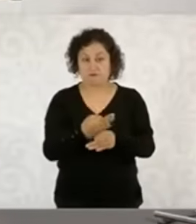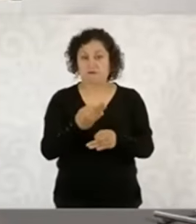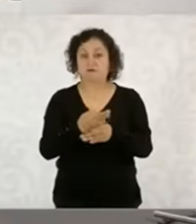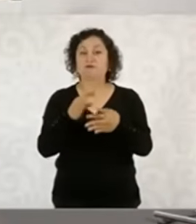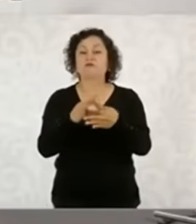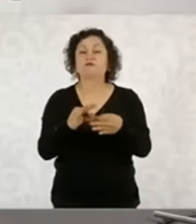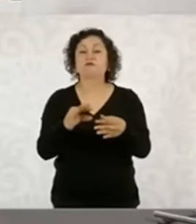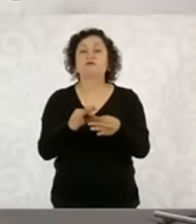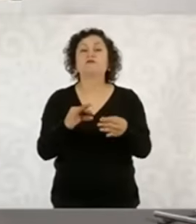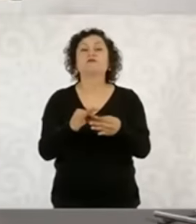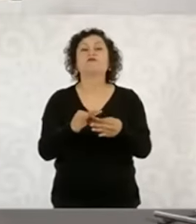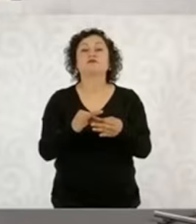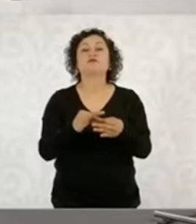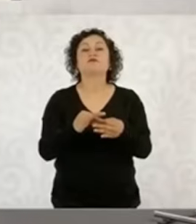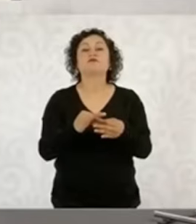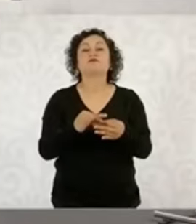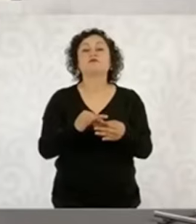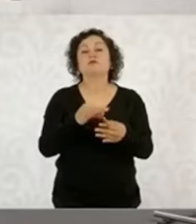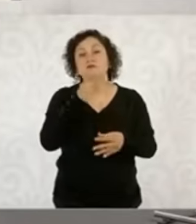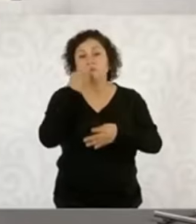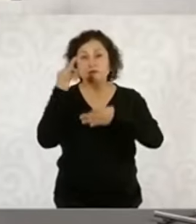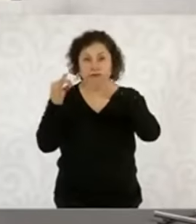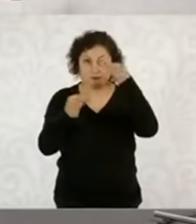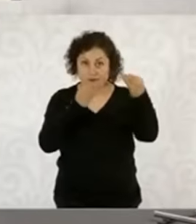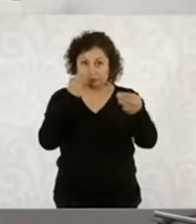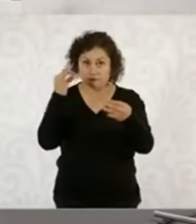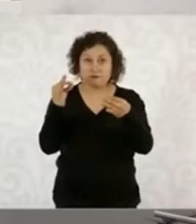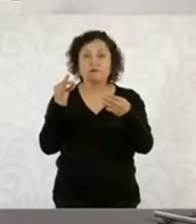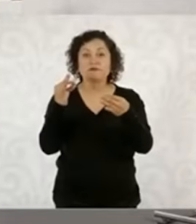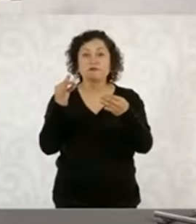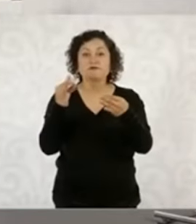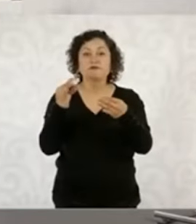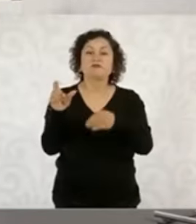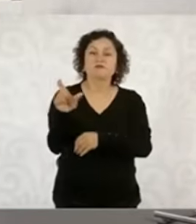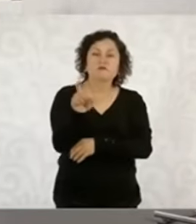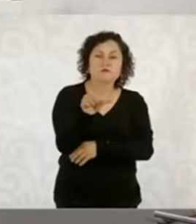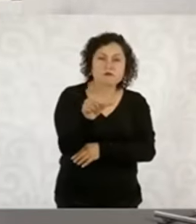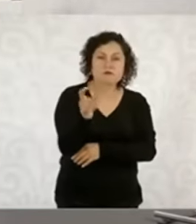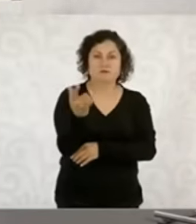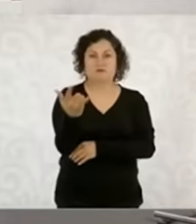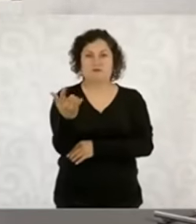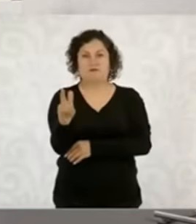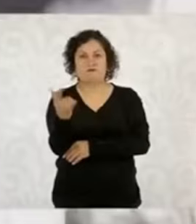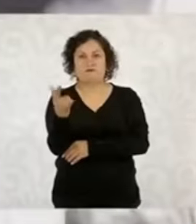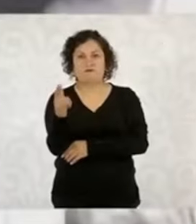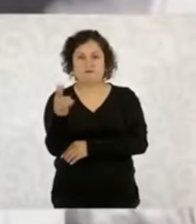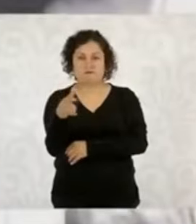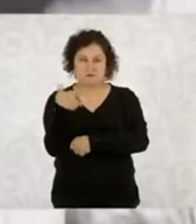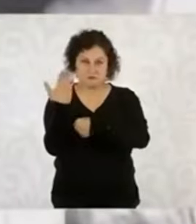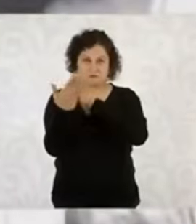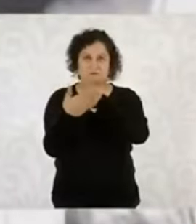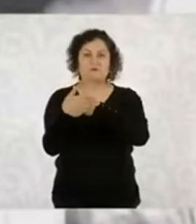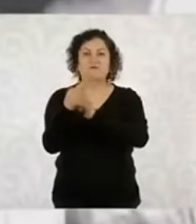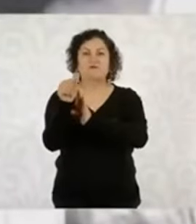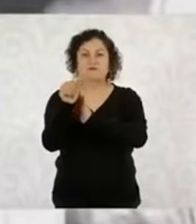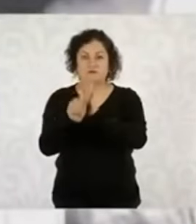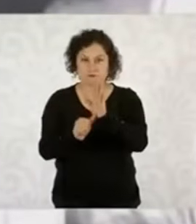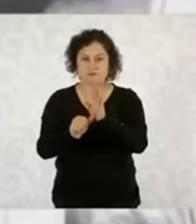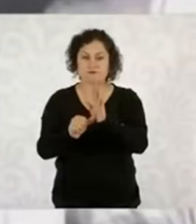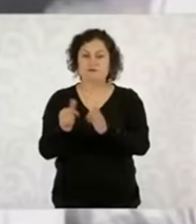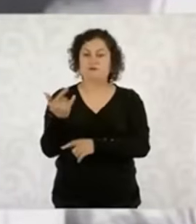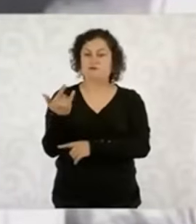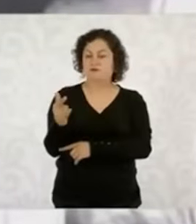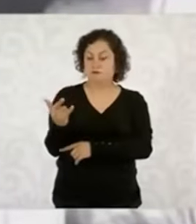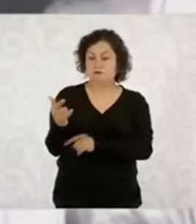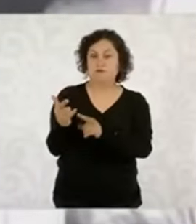las convocatorias y el registro de los polígonos en julio, en el mes que entra, Una vez que